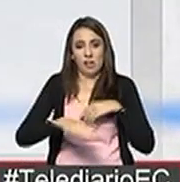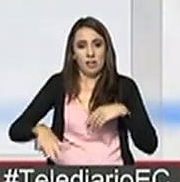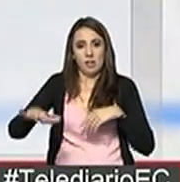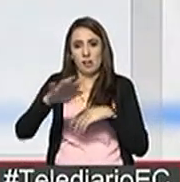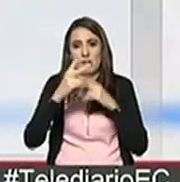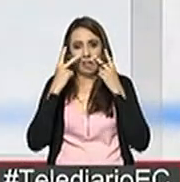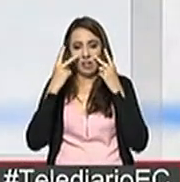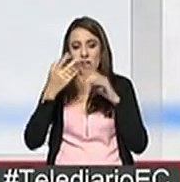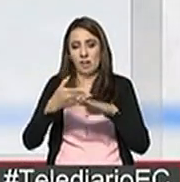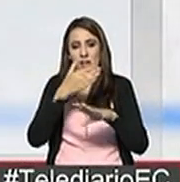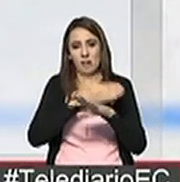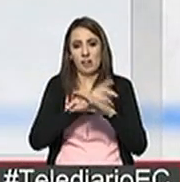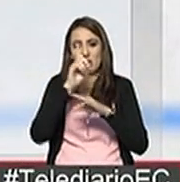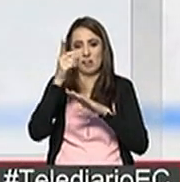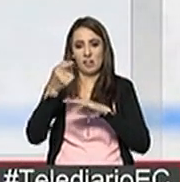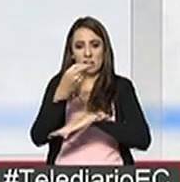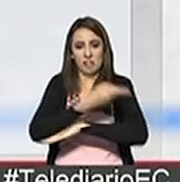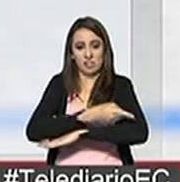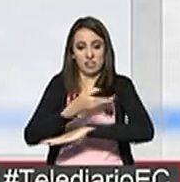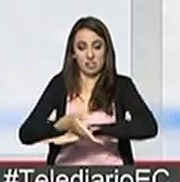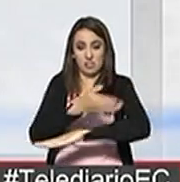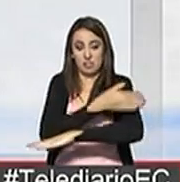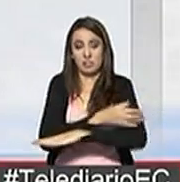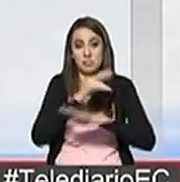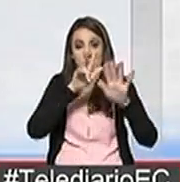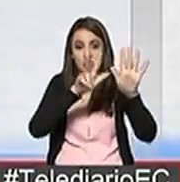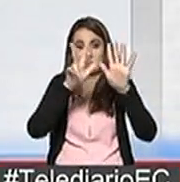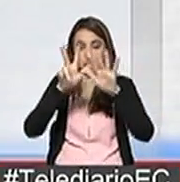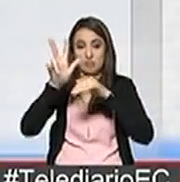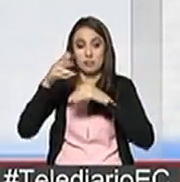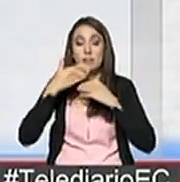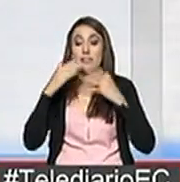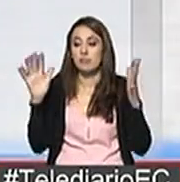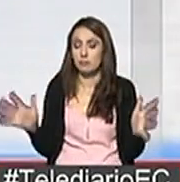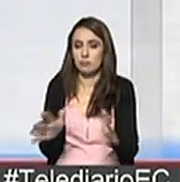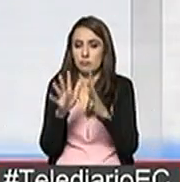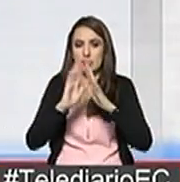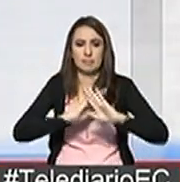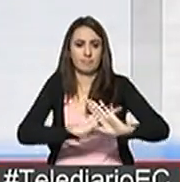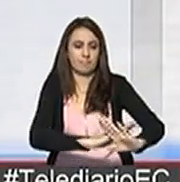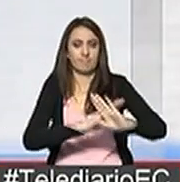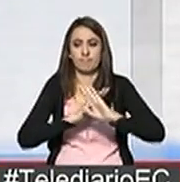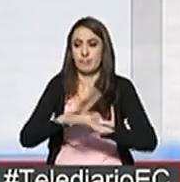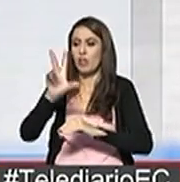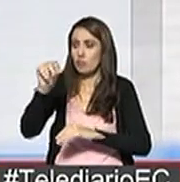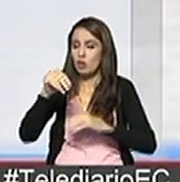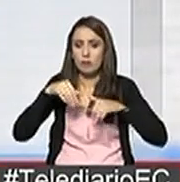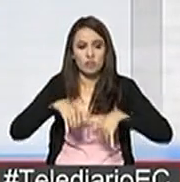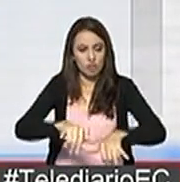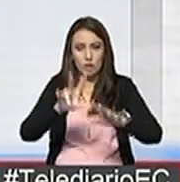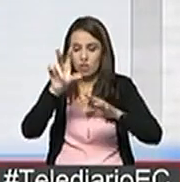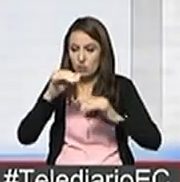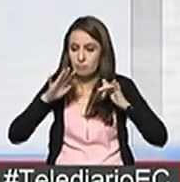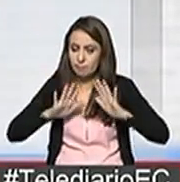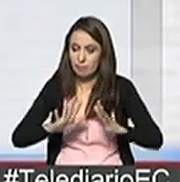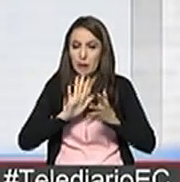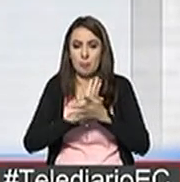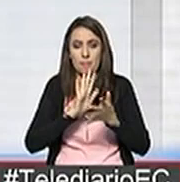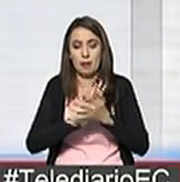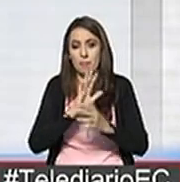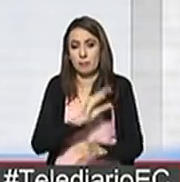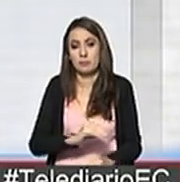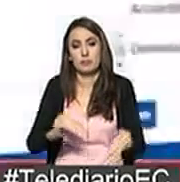un día antes de que entre en vigencia el decreto 883, instó a la resistencia, lo que habría ocasionado actos vandálicos durante